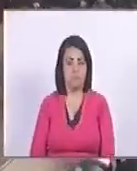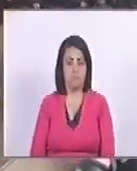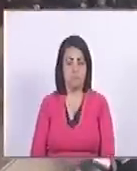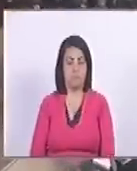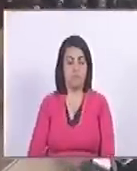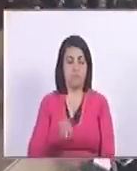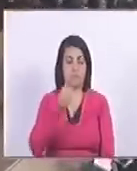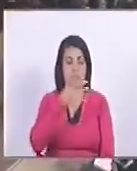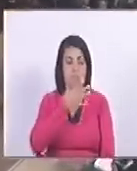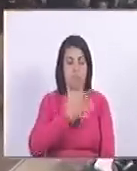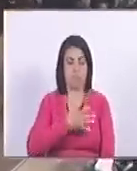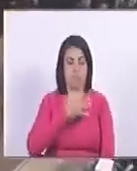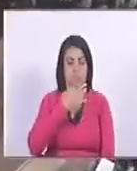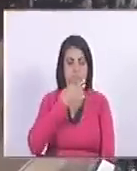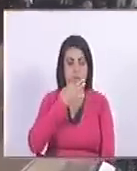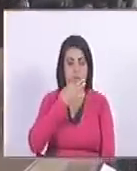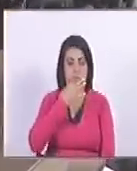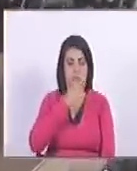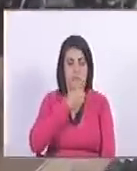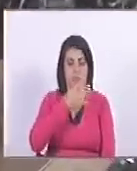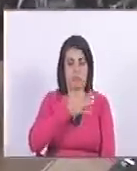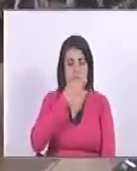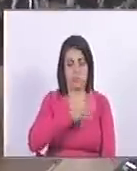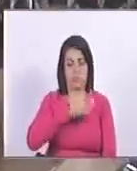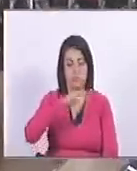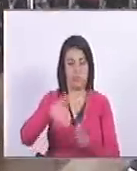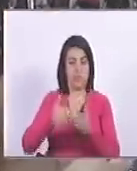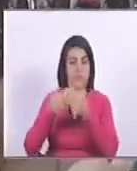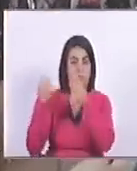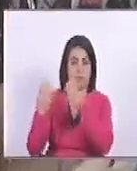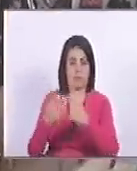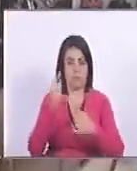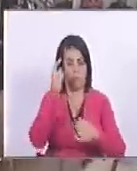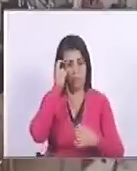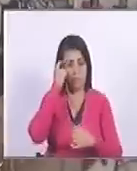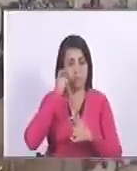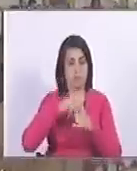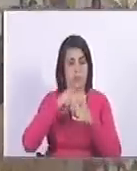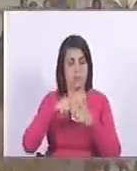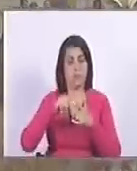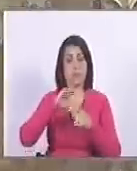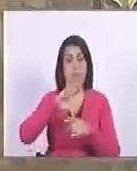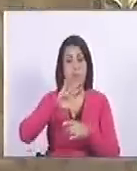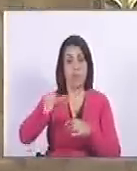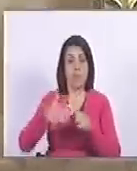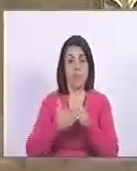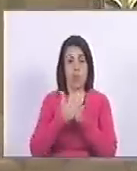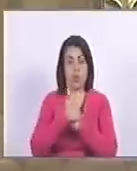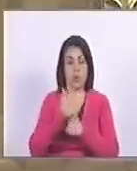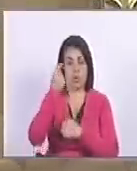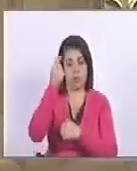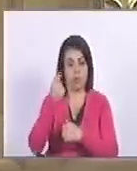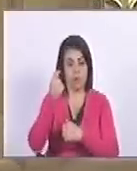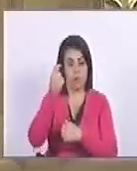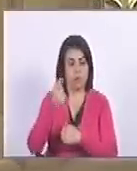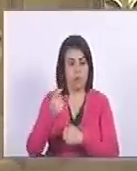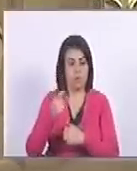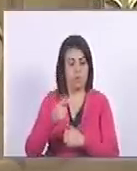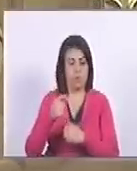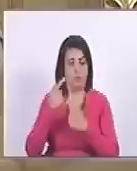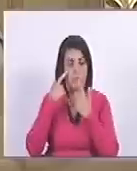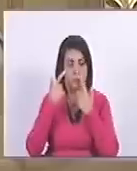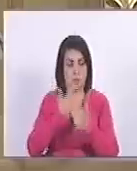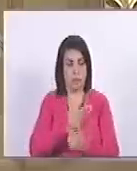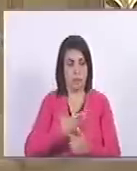Muy buenos días, compañeros, compañeras, ciudadano doctor Jorge Rodríguez, diputado, primero en lista de nuestra ciudad en Caracas